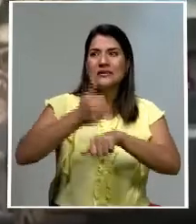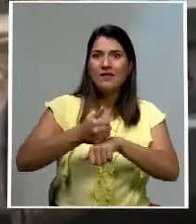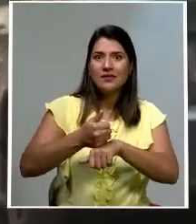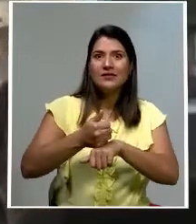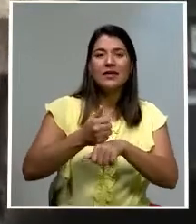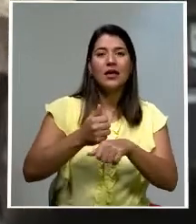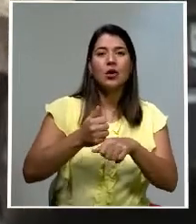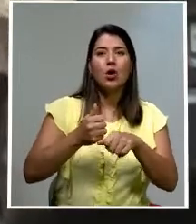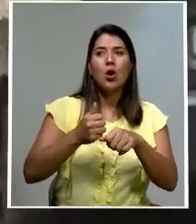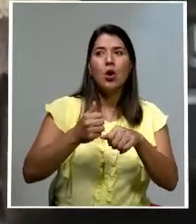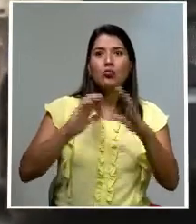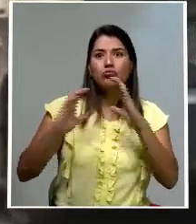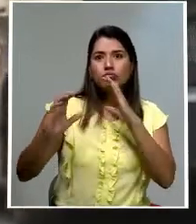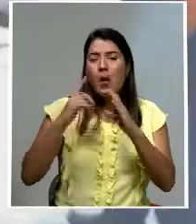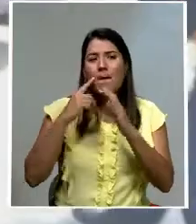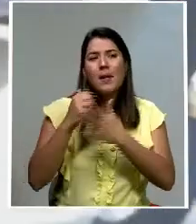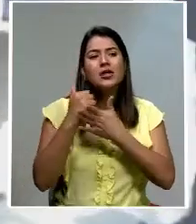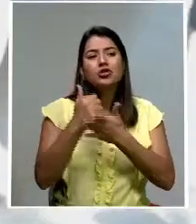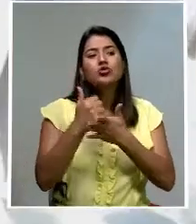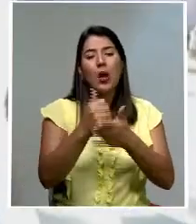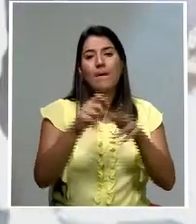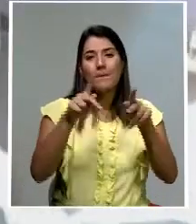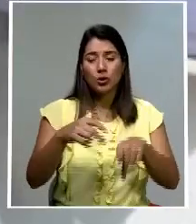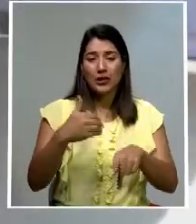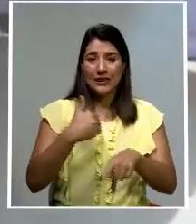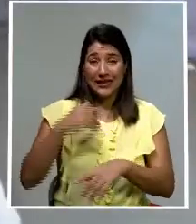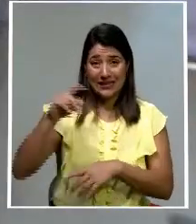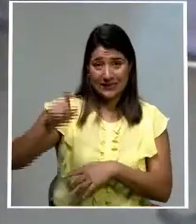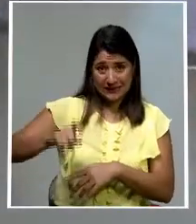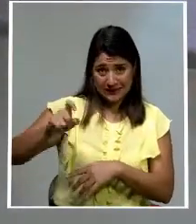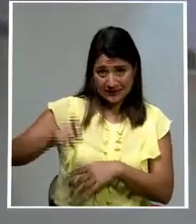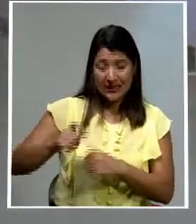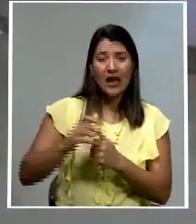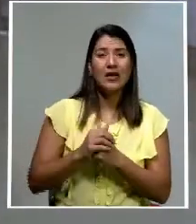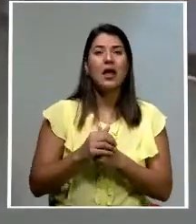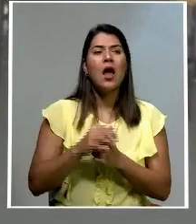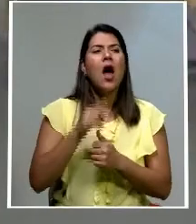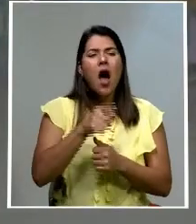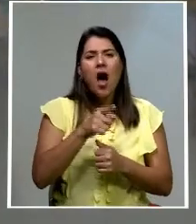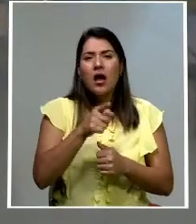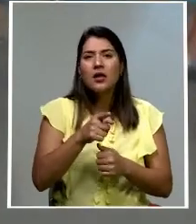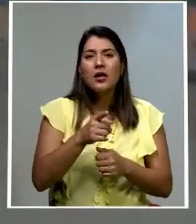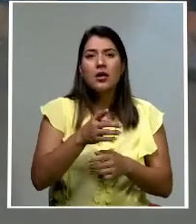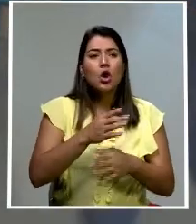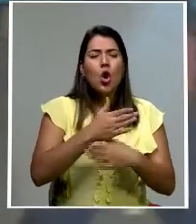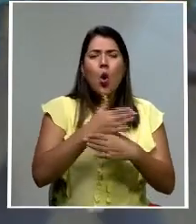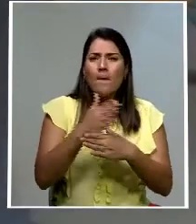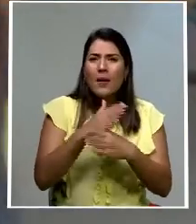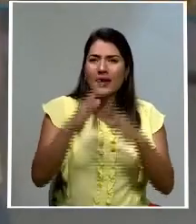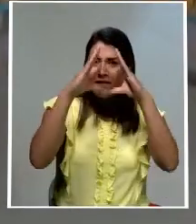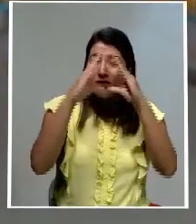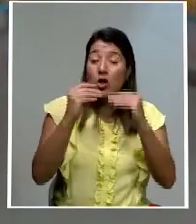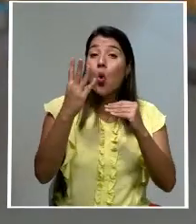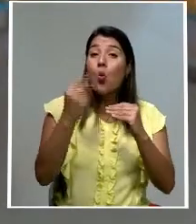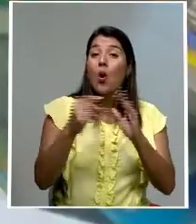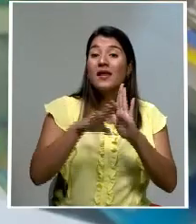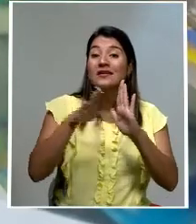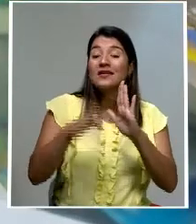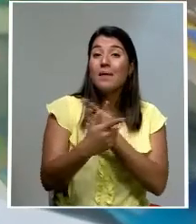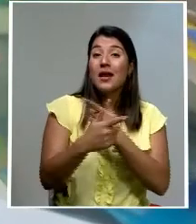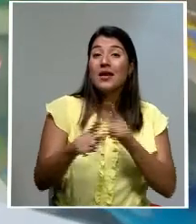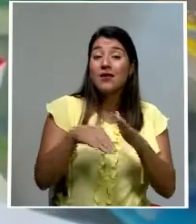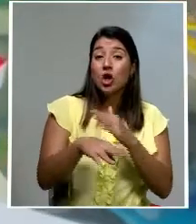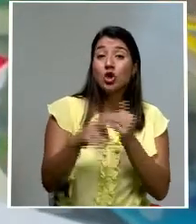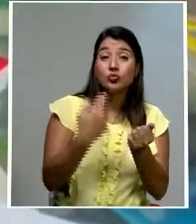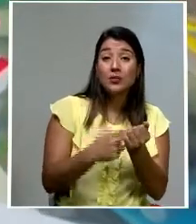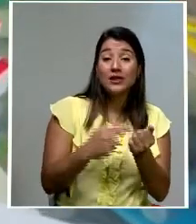ayudar a personas necesitadas. Allí recopilan y comparten información sobre la disponibilidad de camas en los hospitales o